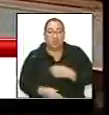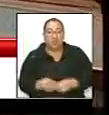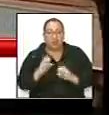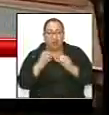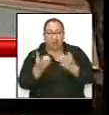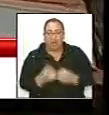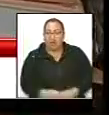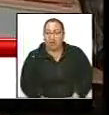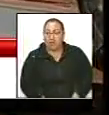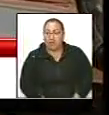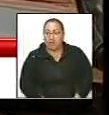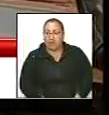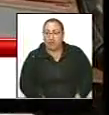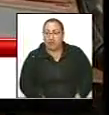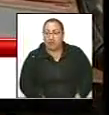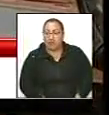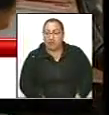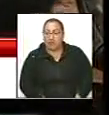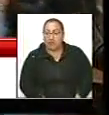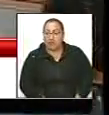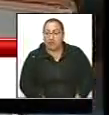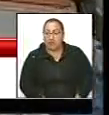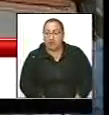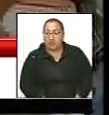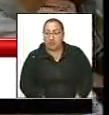del Congreso de la República.